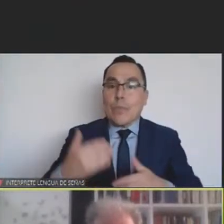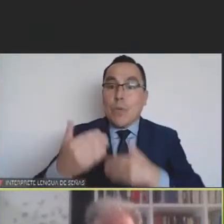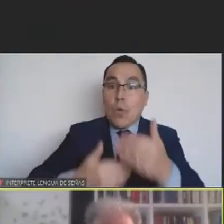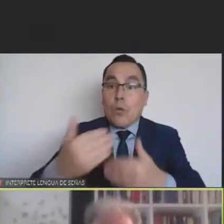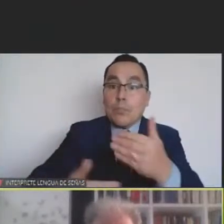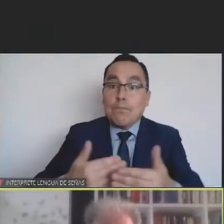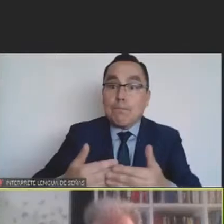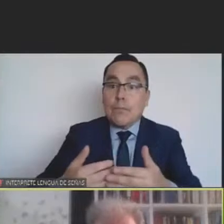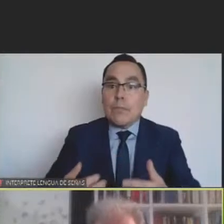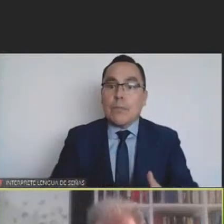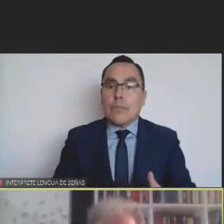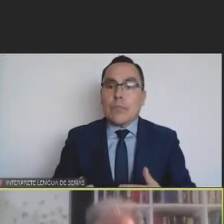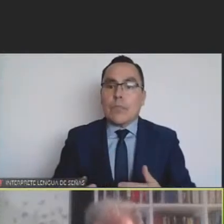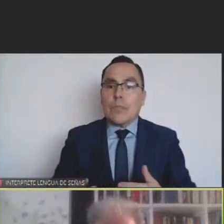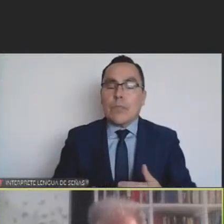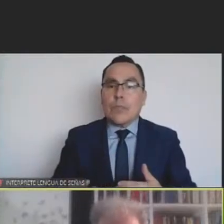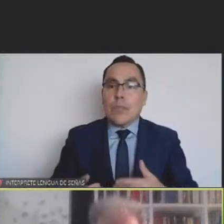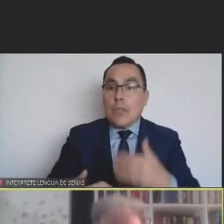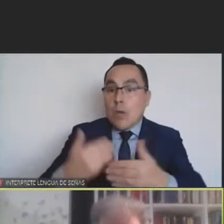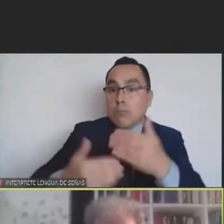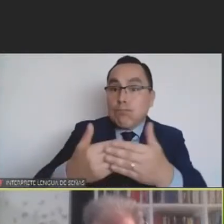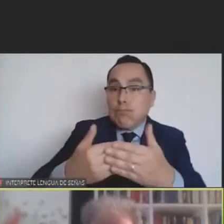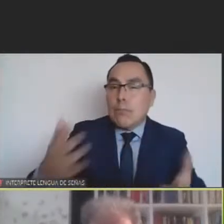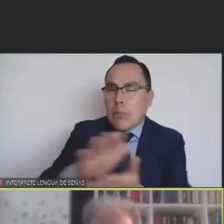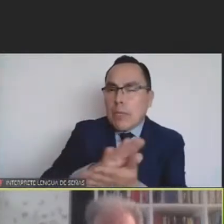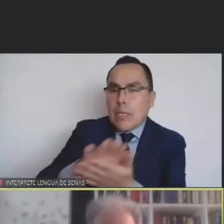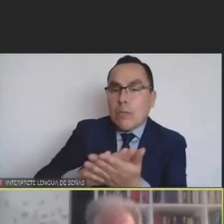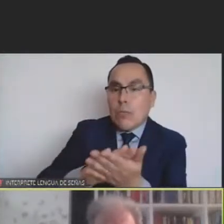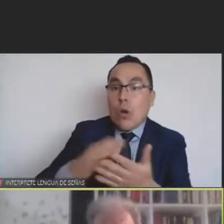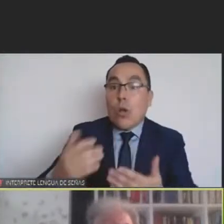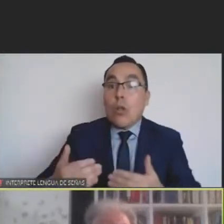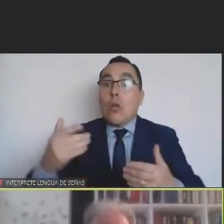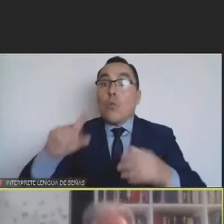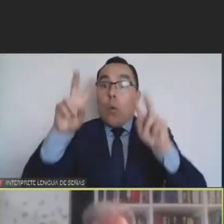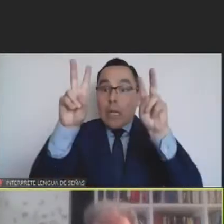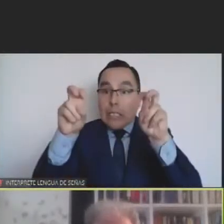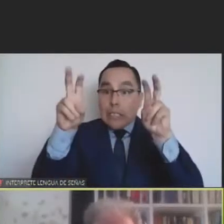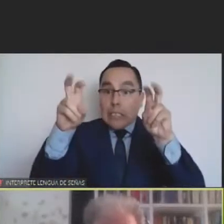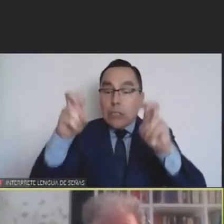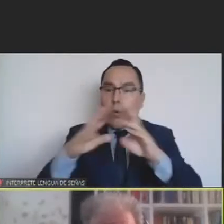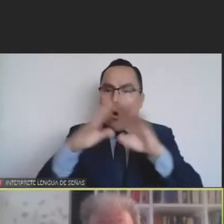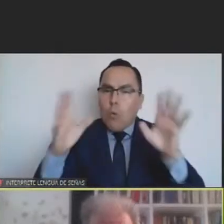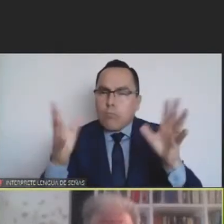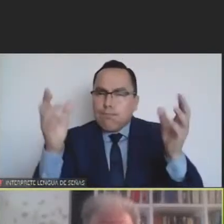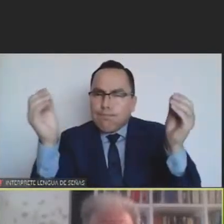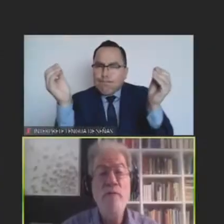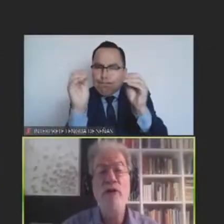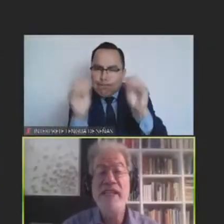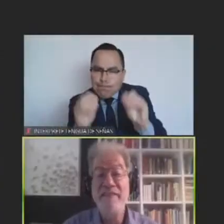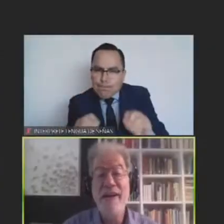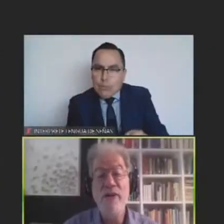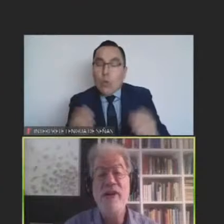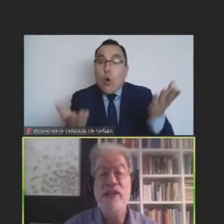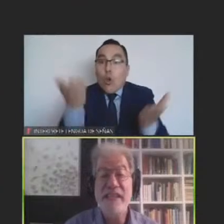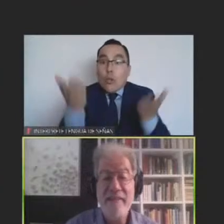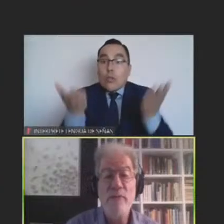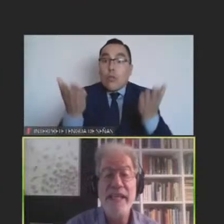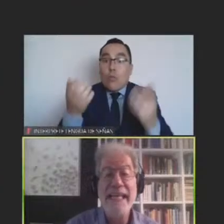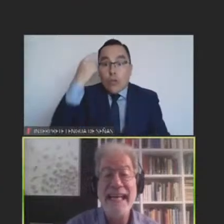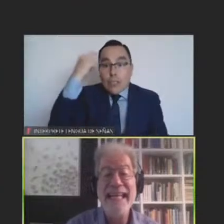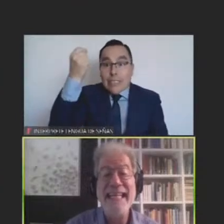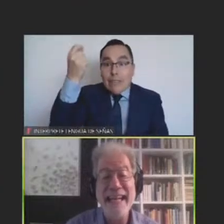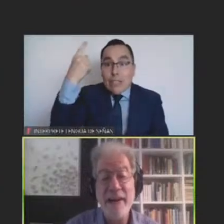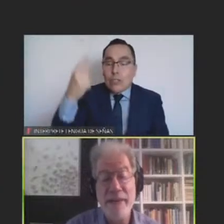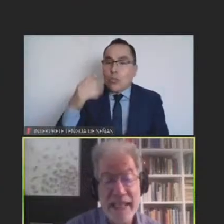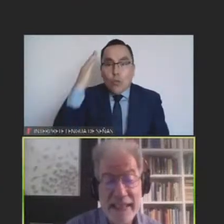no tienen ni idea, los que realmente saben tienen un conflicto de interés enorme. Entonces hay todo un tema ahí de cómo equilibrar esos dos extremos. Sin embargo, es bueno saberlo y no sabemos